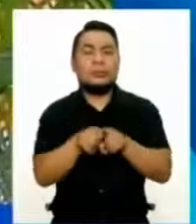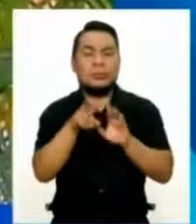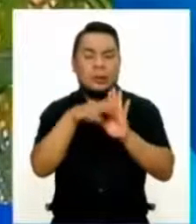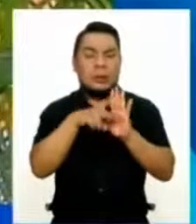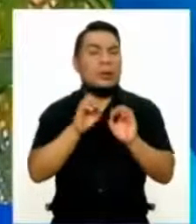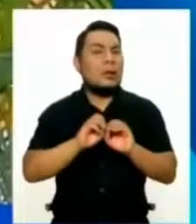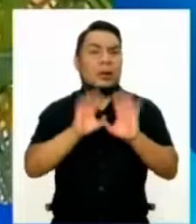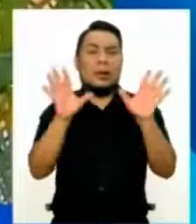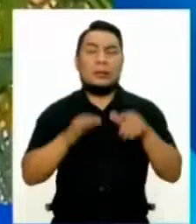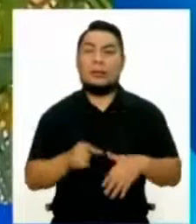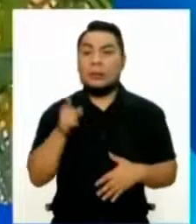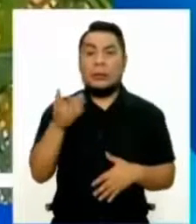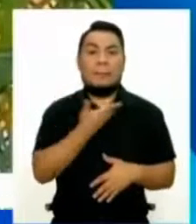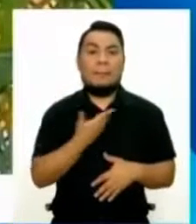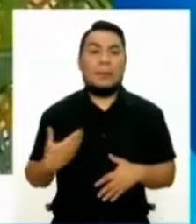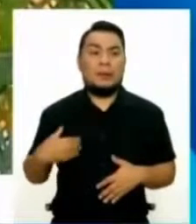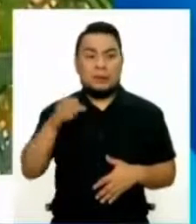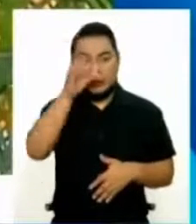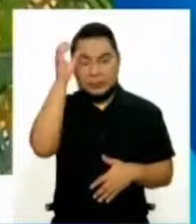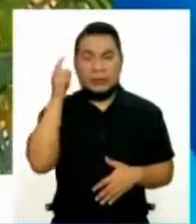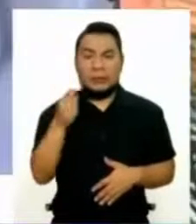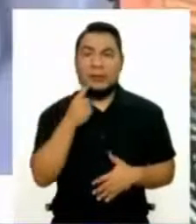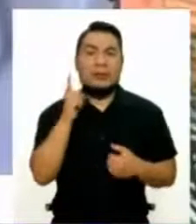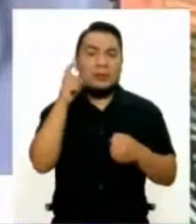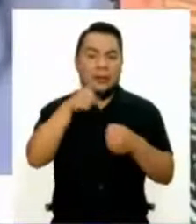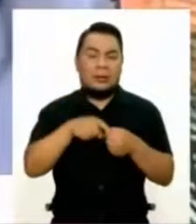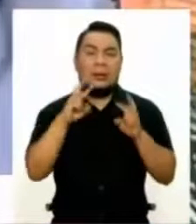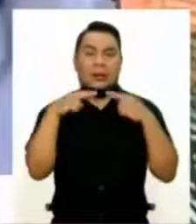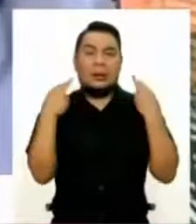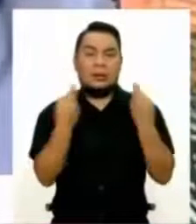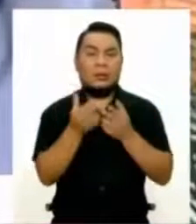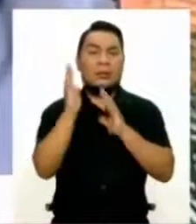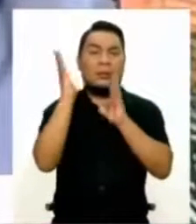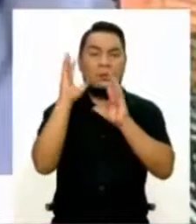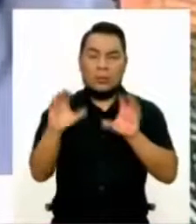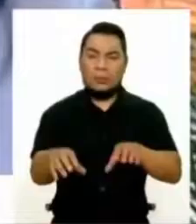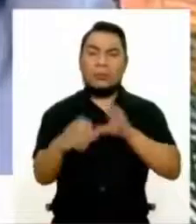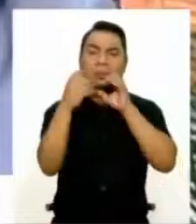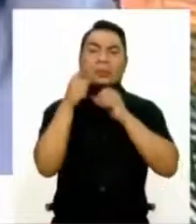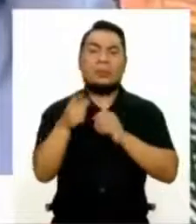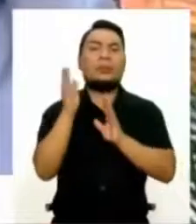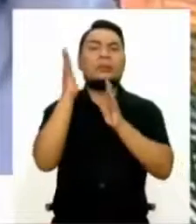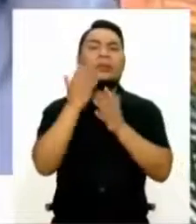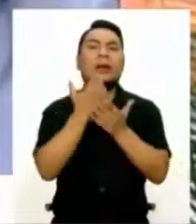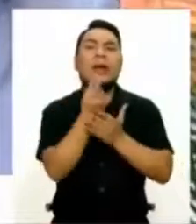importante, comparte nuestra información, que ese es nuestro mayor estímulo a seguir